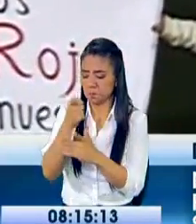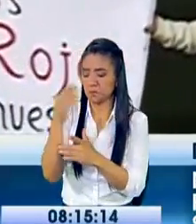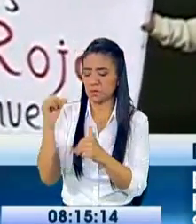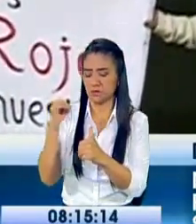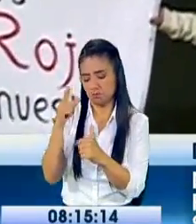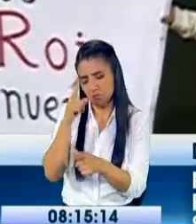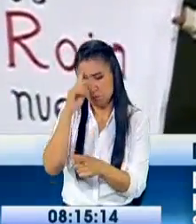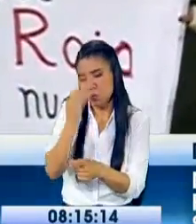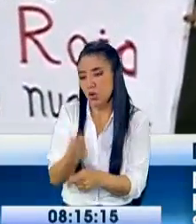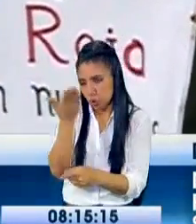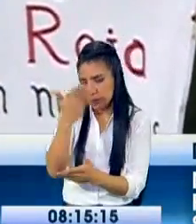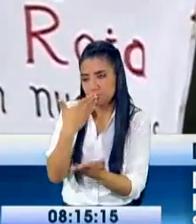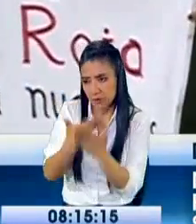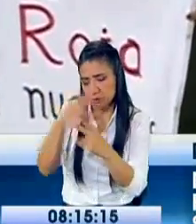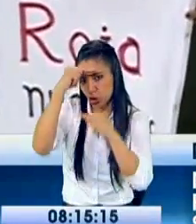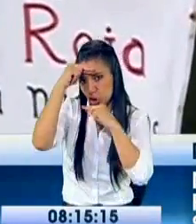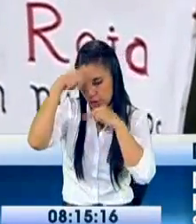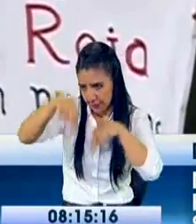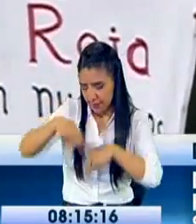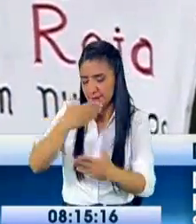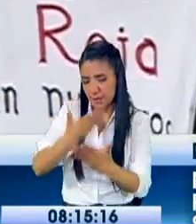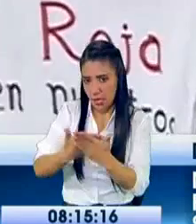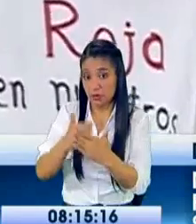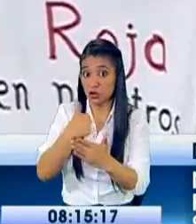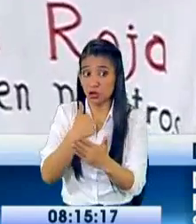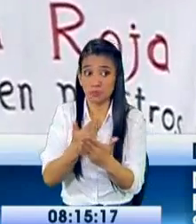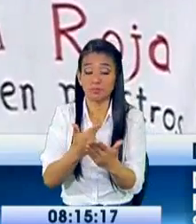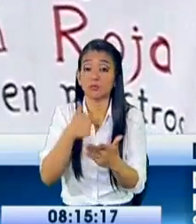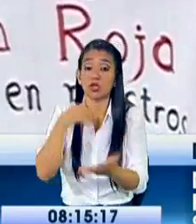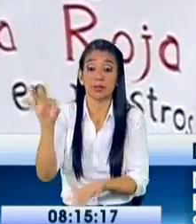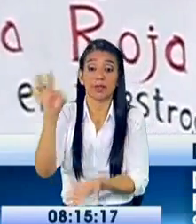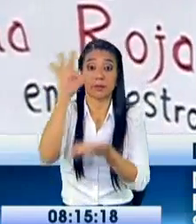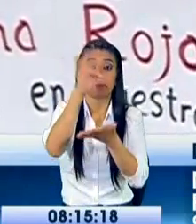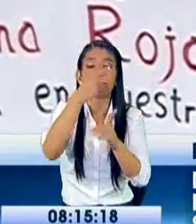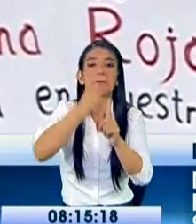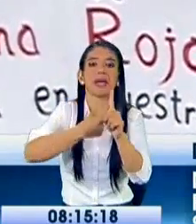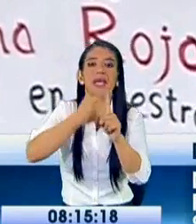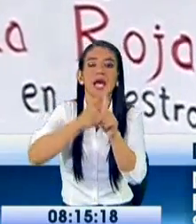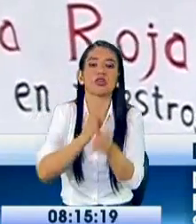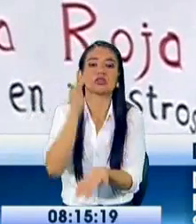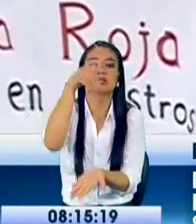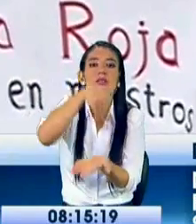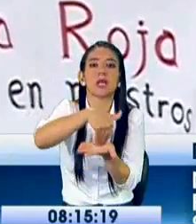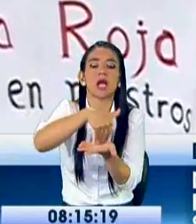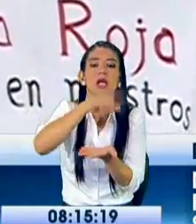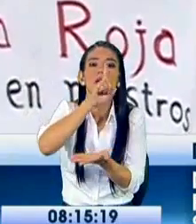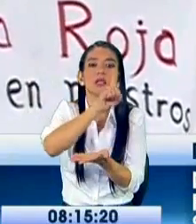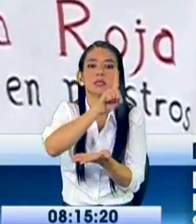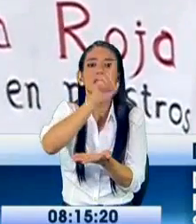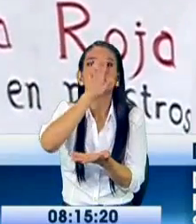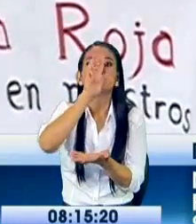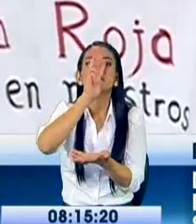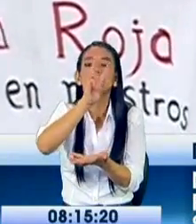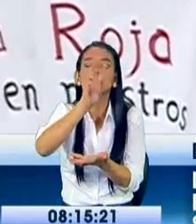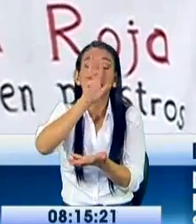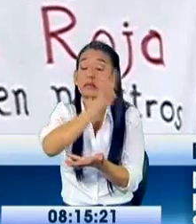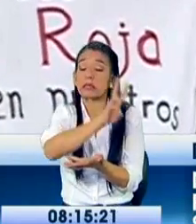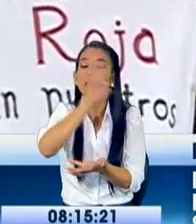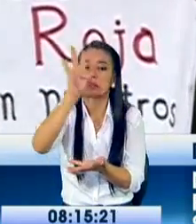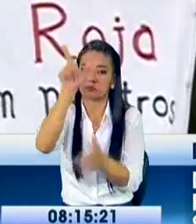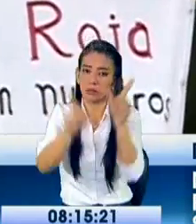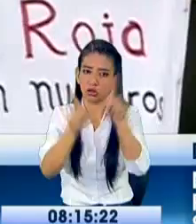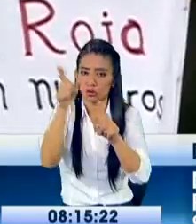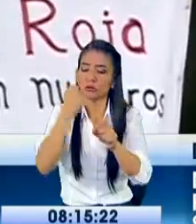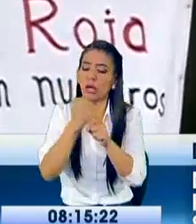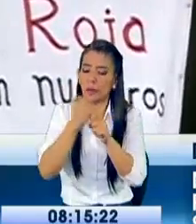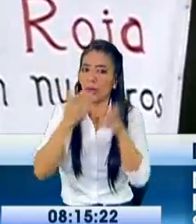Rodas. Realmente hemos sacado una conversación fructífera, que hemos quedado que vamos a sacar 5 personas de parte